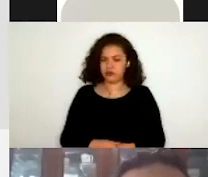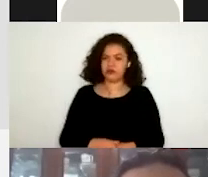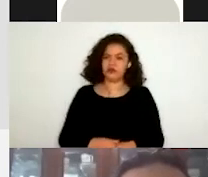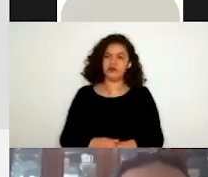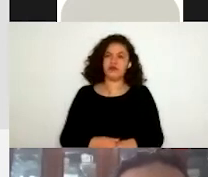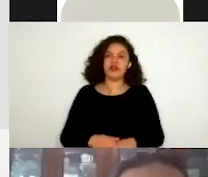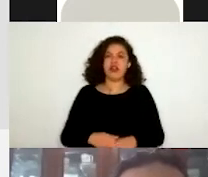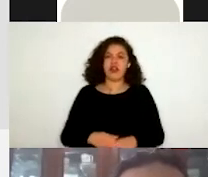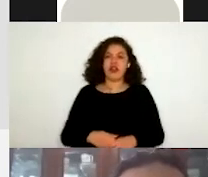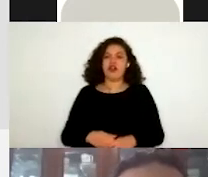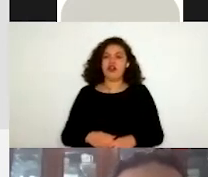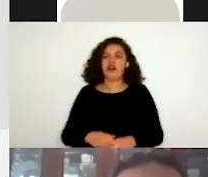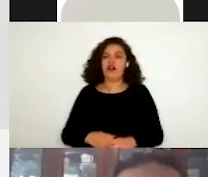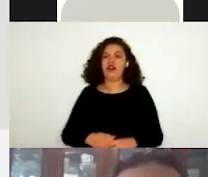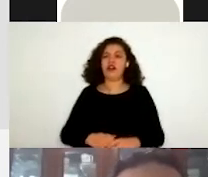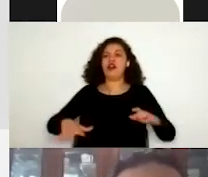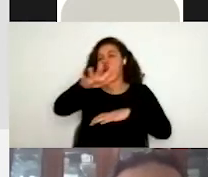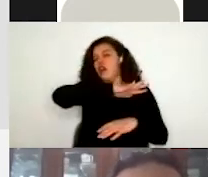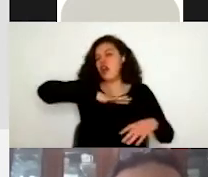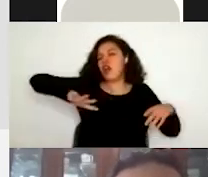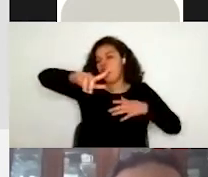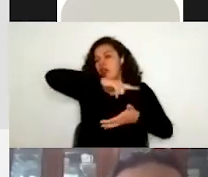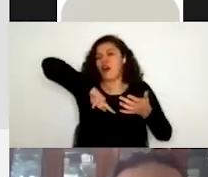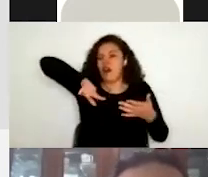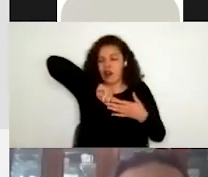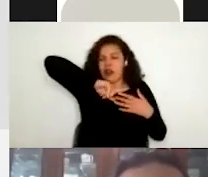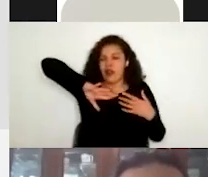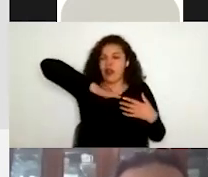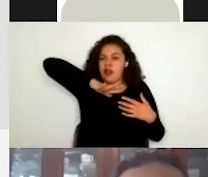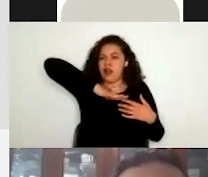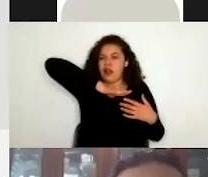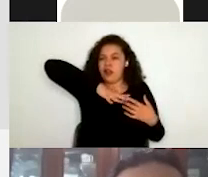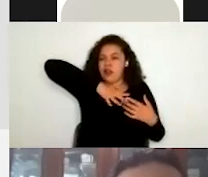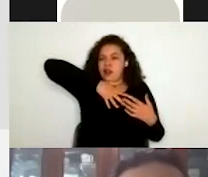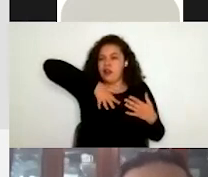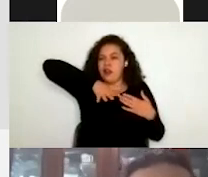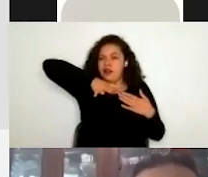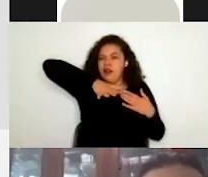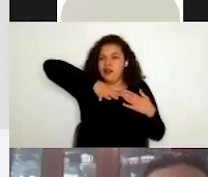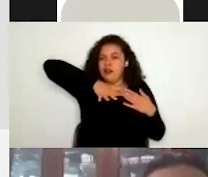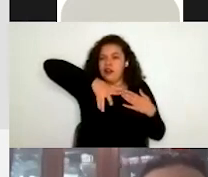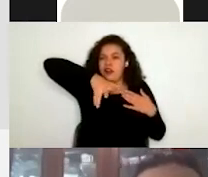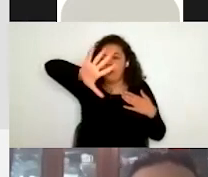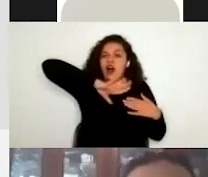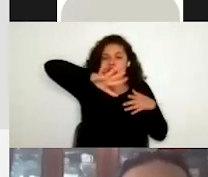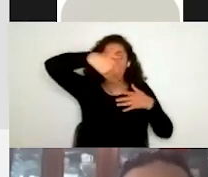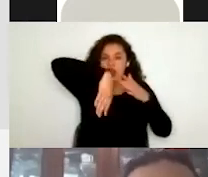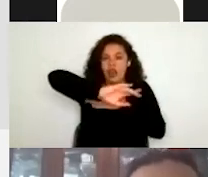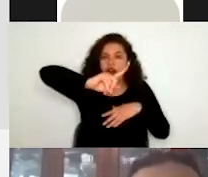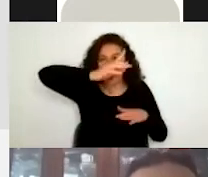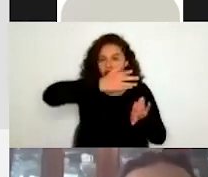Y vamos a situar espacialmente al inmueble donde se encuentra el establecimiento, mediante una